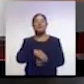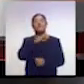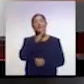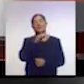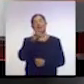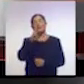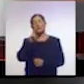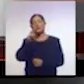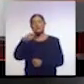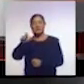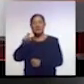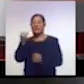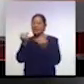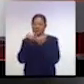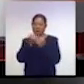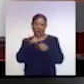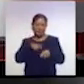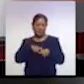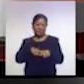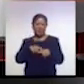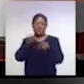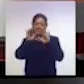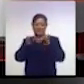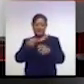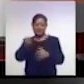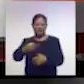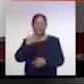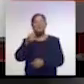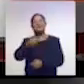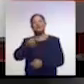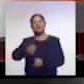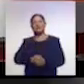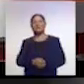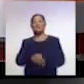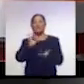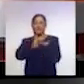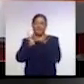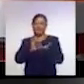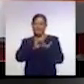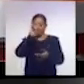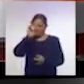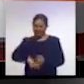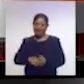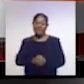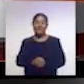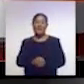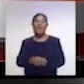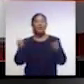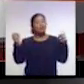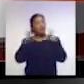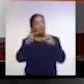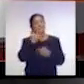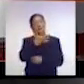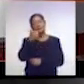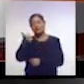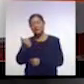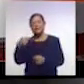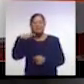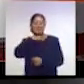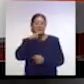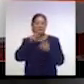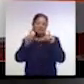igualmente nos está siguiendo y nos deja un saludo. Gracias, de verdad. Nos despedimos a las 5, a las 6, los avances